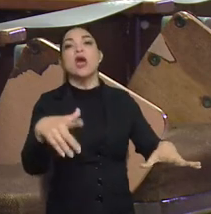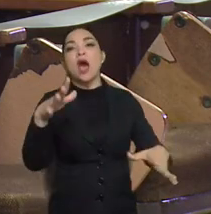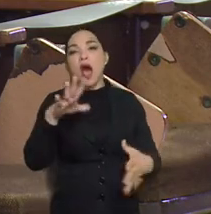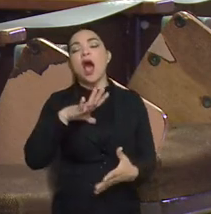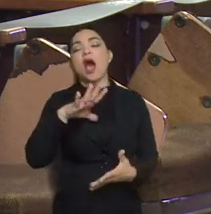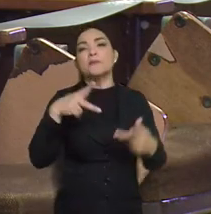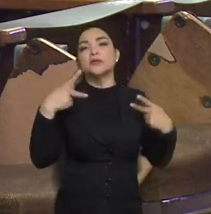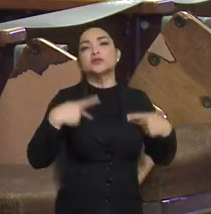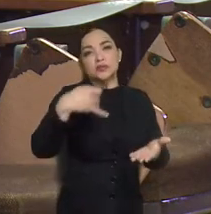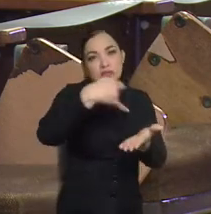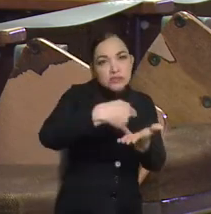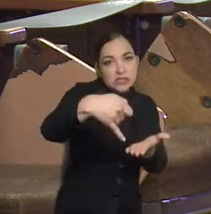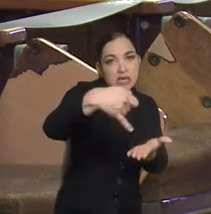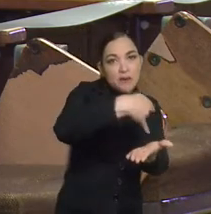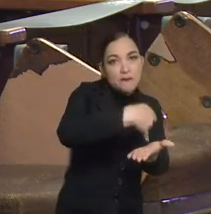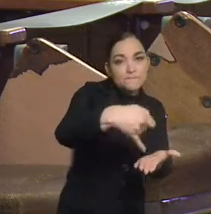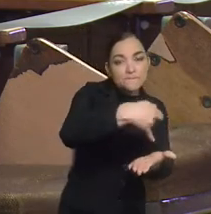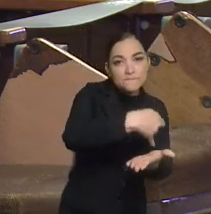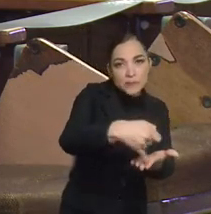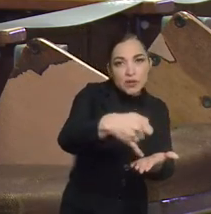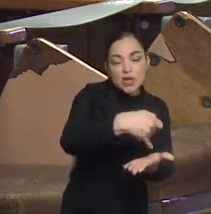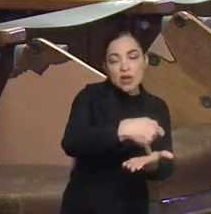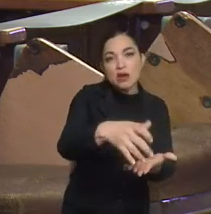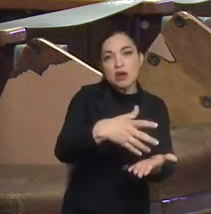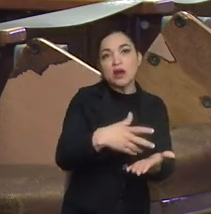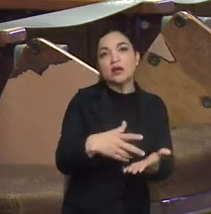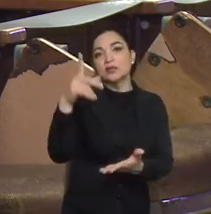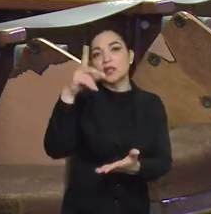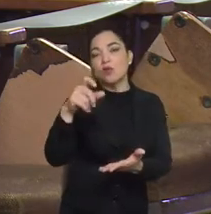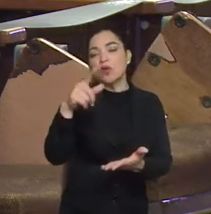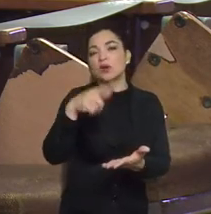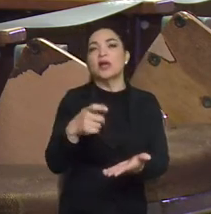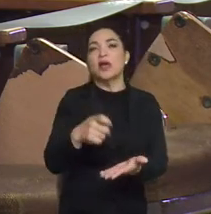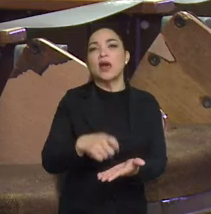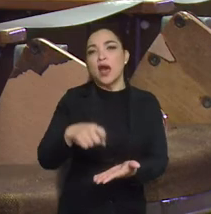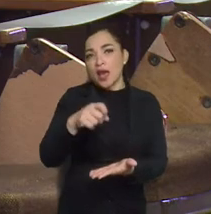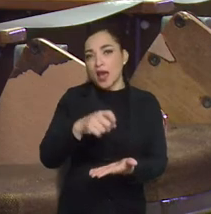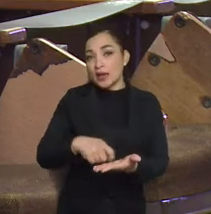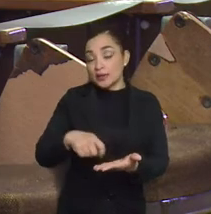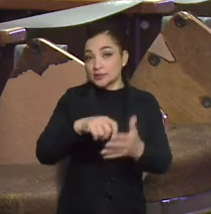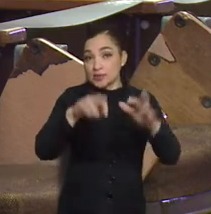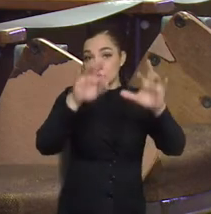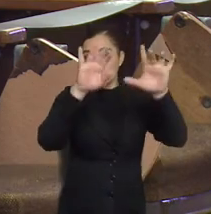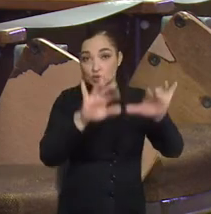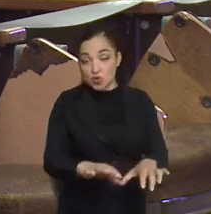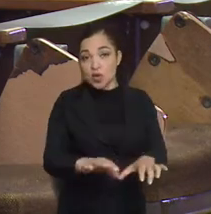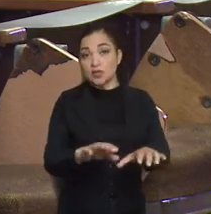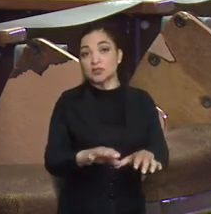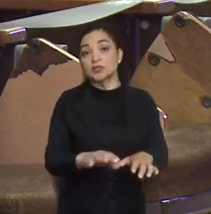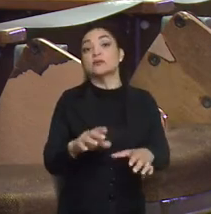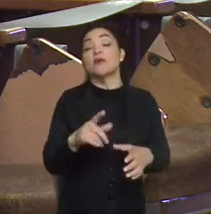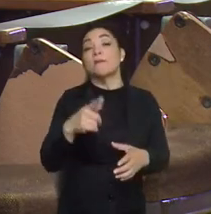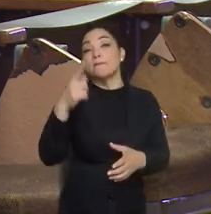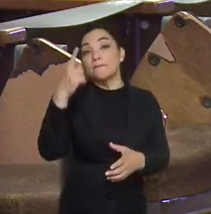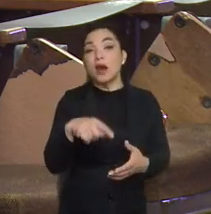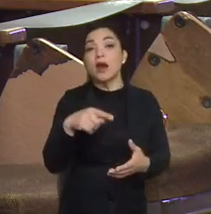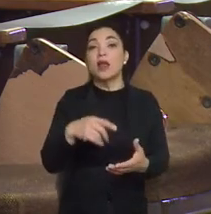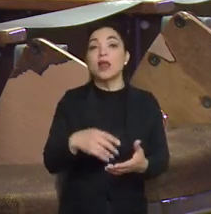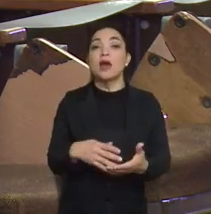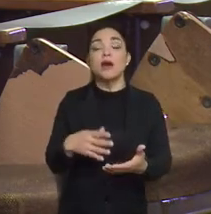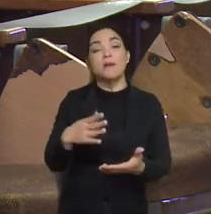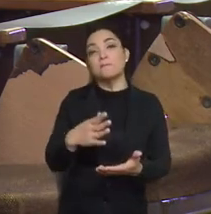que han estado haciendo escrituras urbanas a sus granjas para evadir el pago de Sofemat.